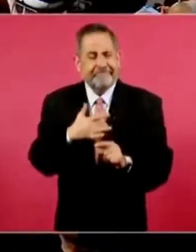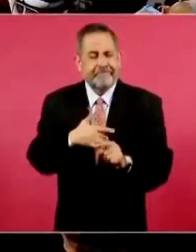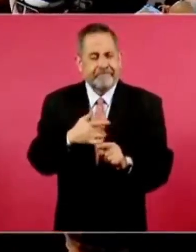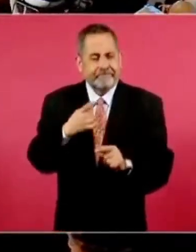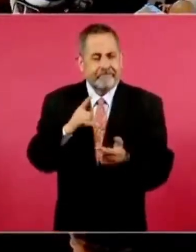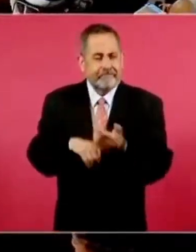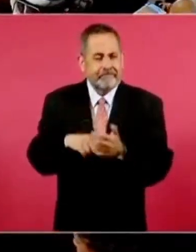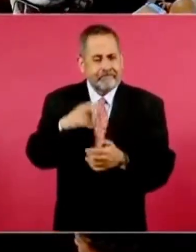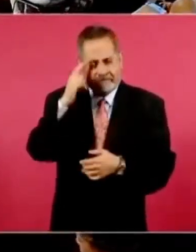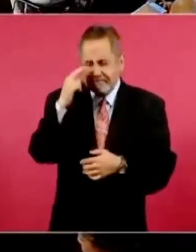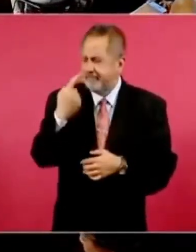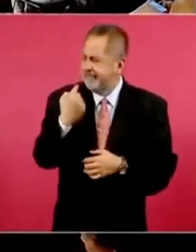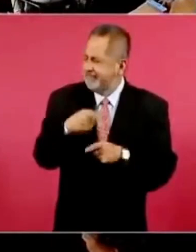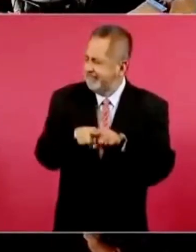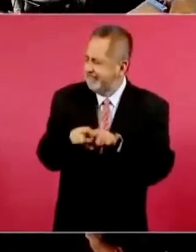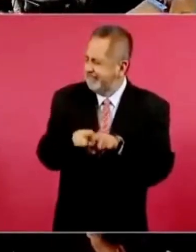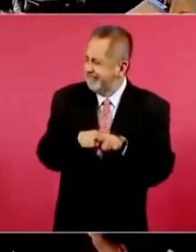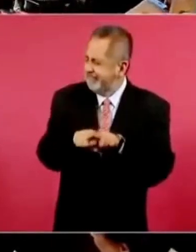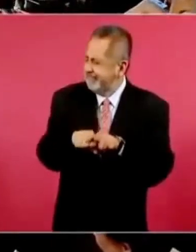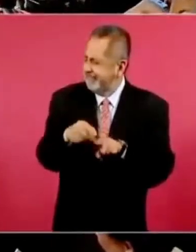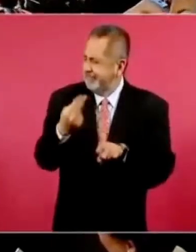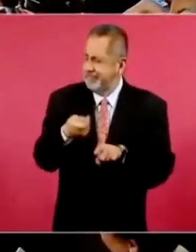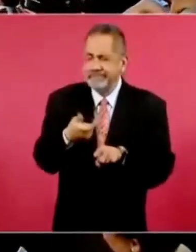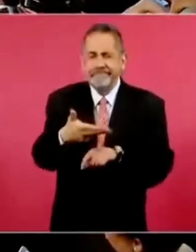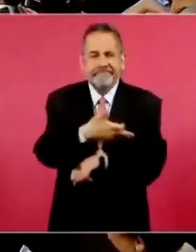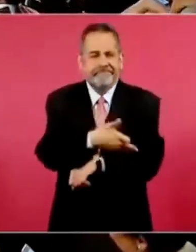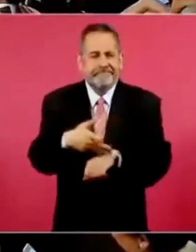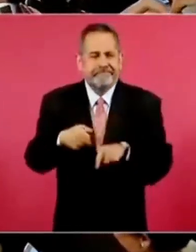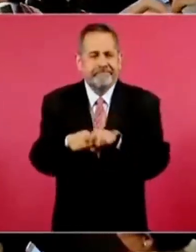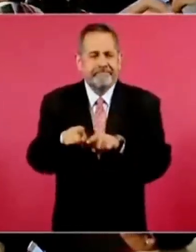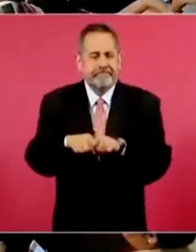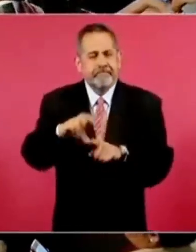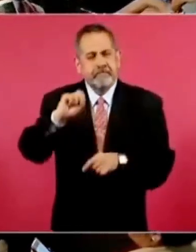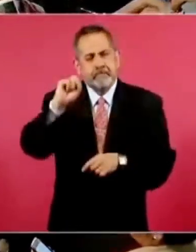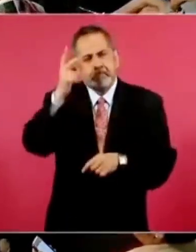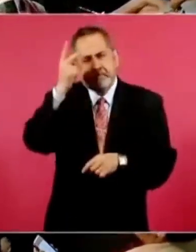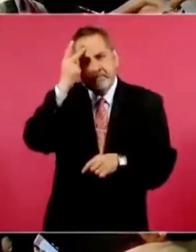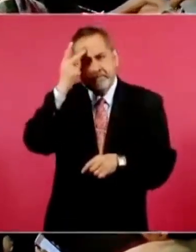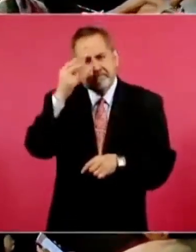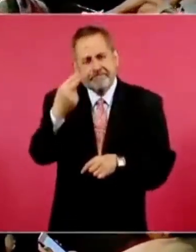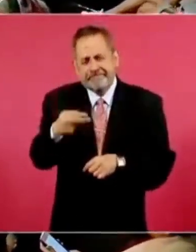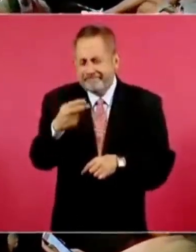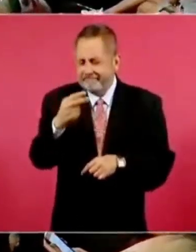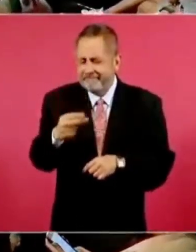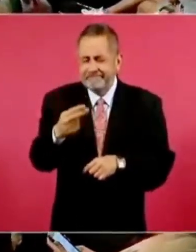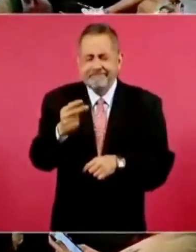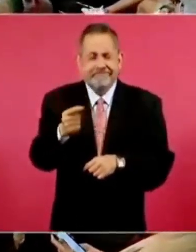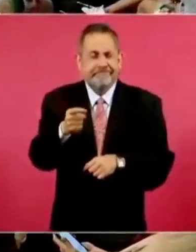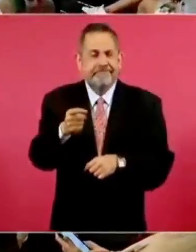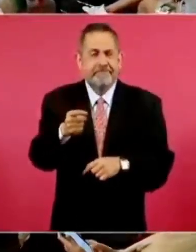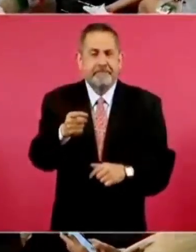de los hermanos de San Luis Potosí,